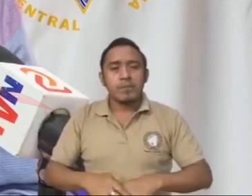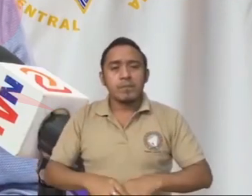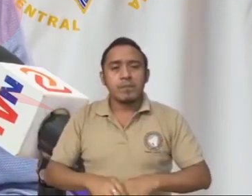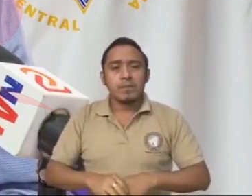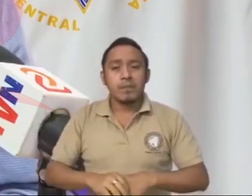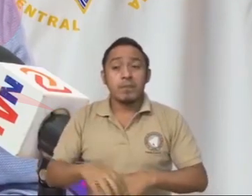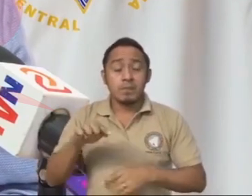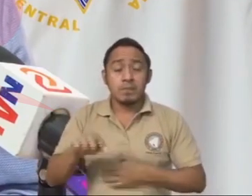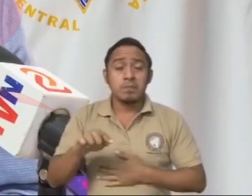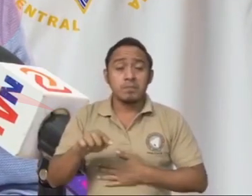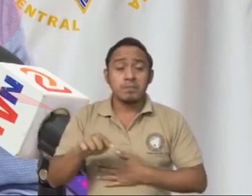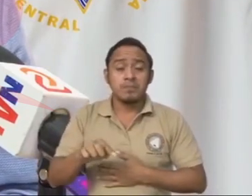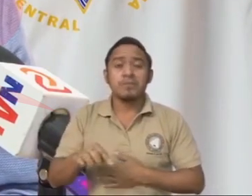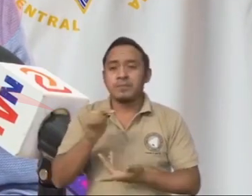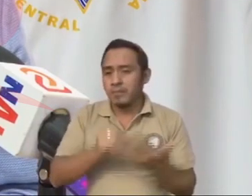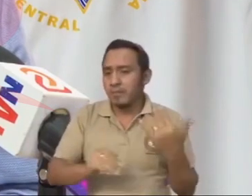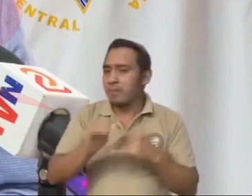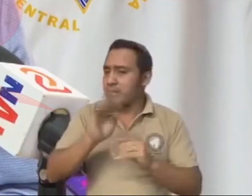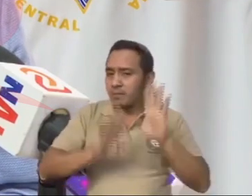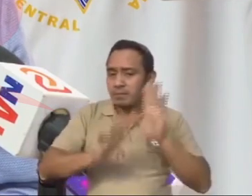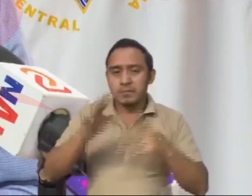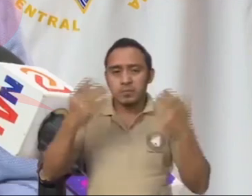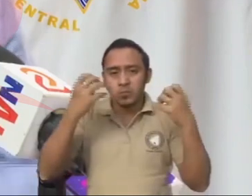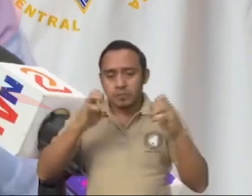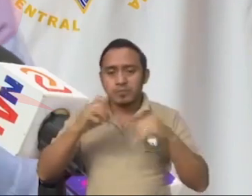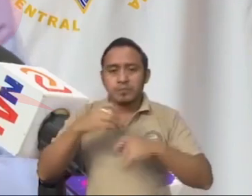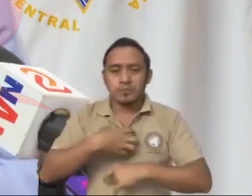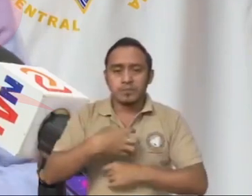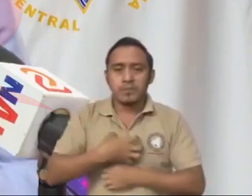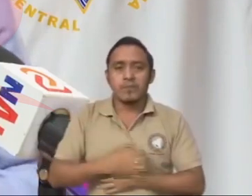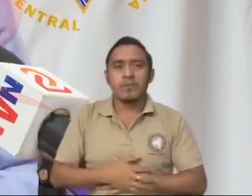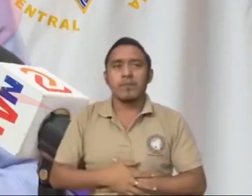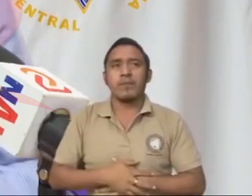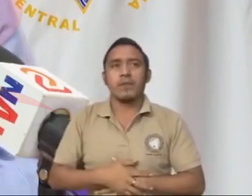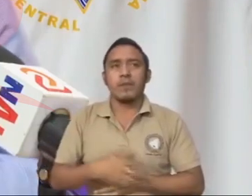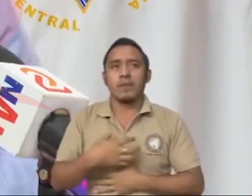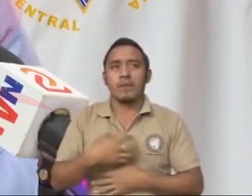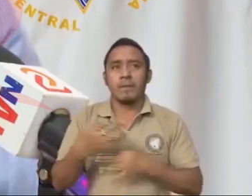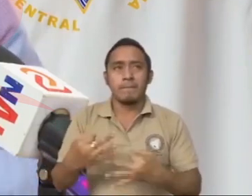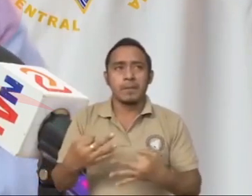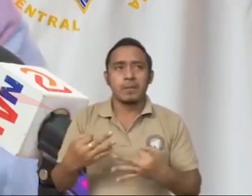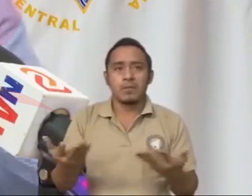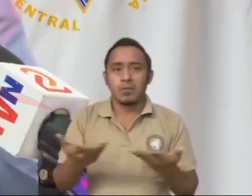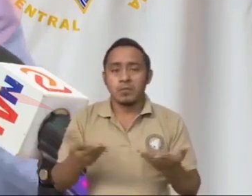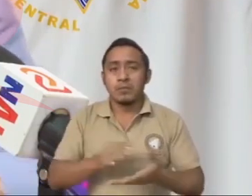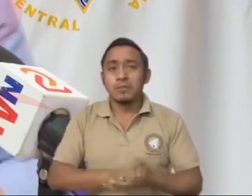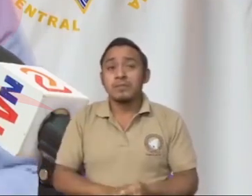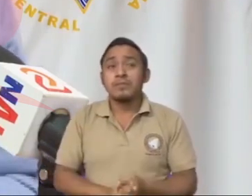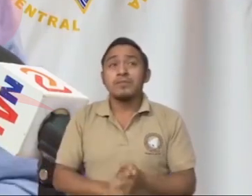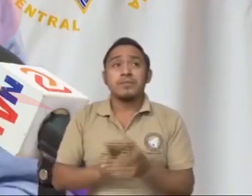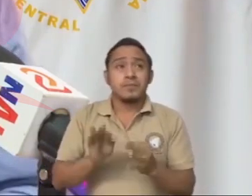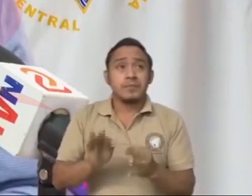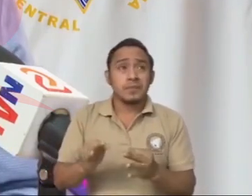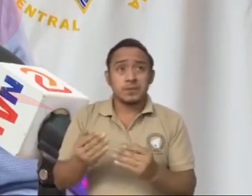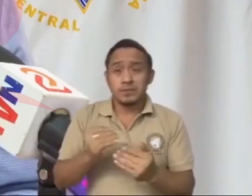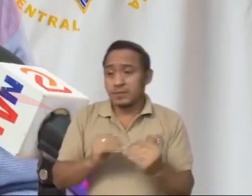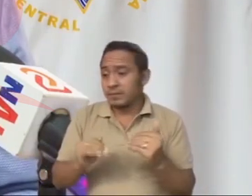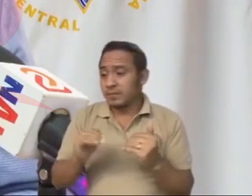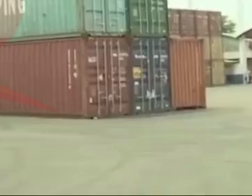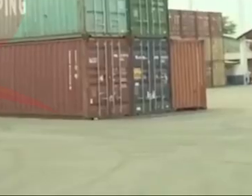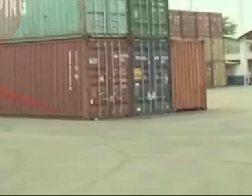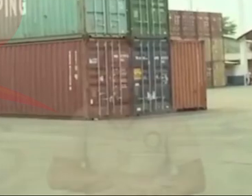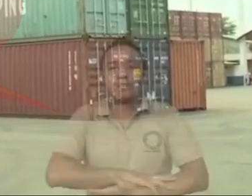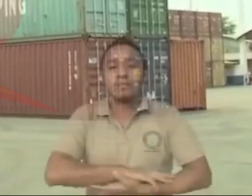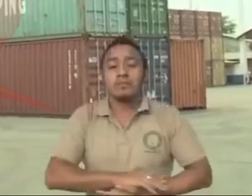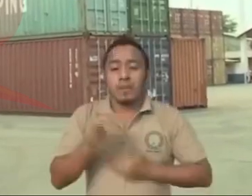el sector protagónico, o sea, los productores, el protagonista fundamental para que la economía siga